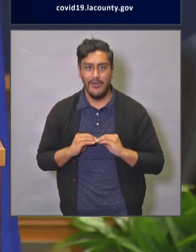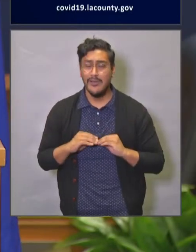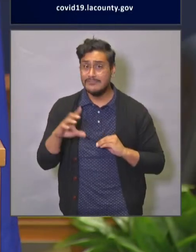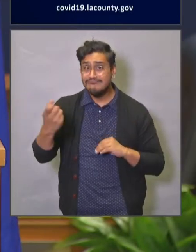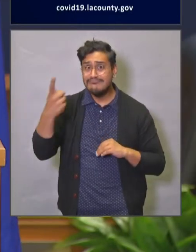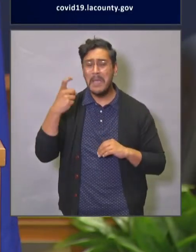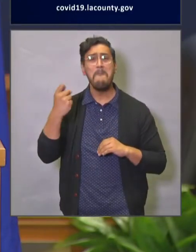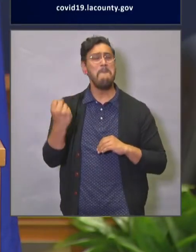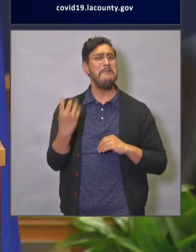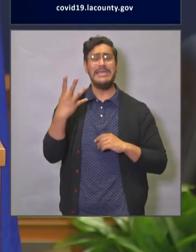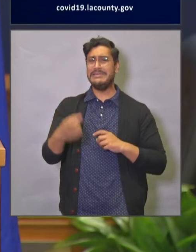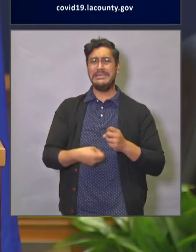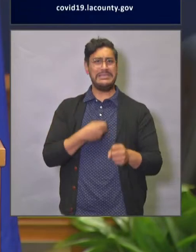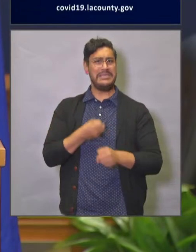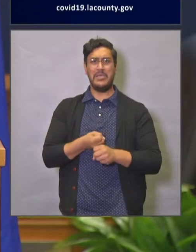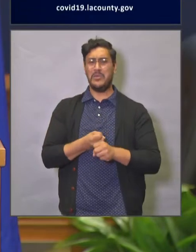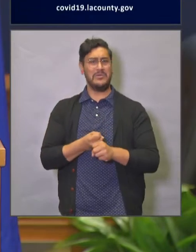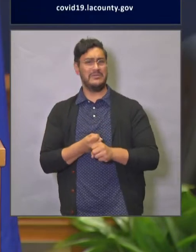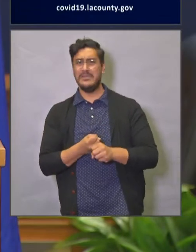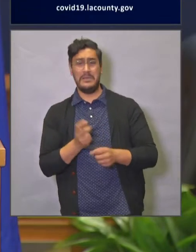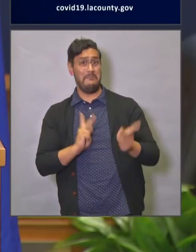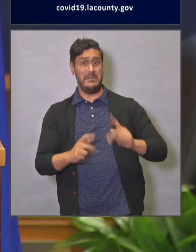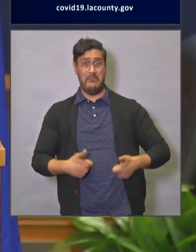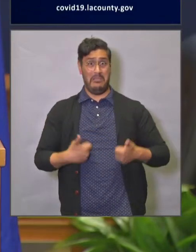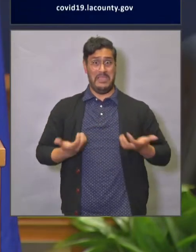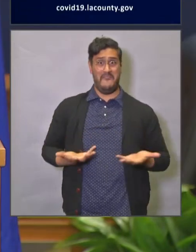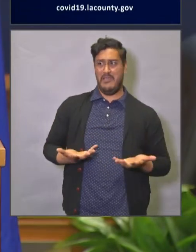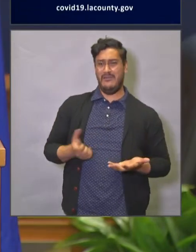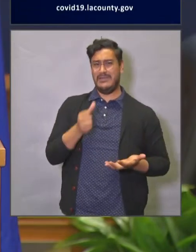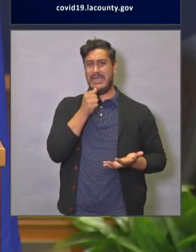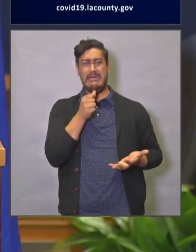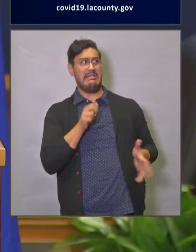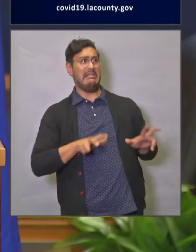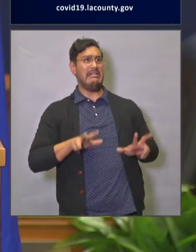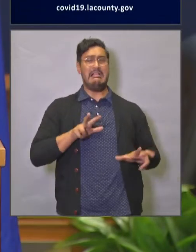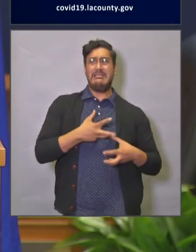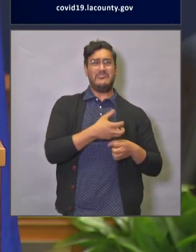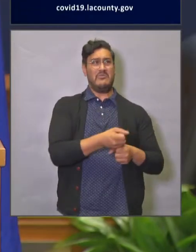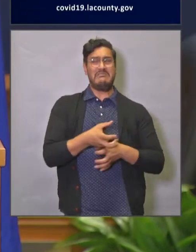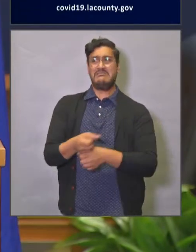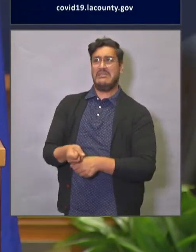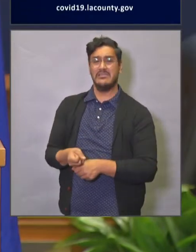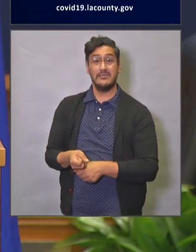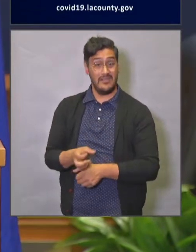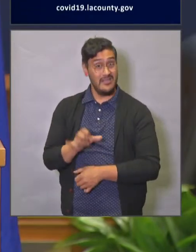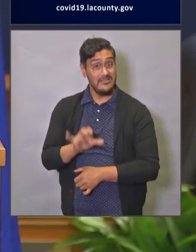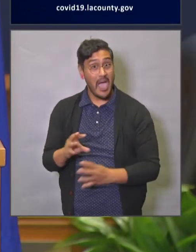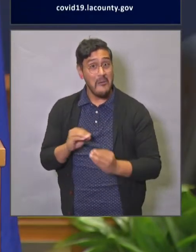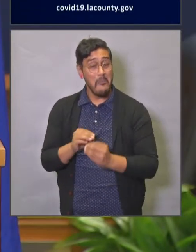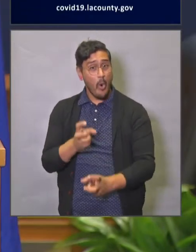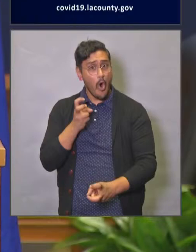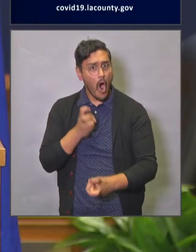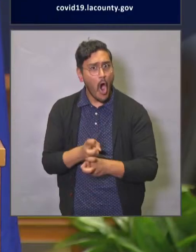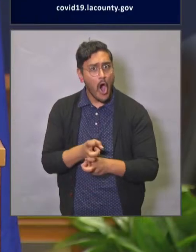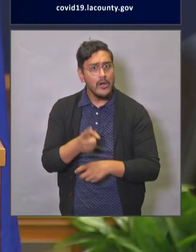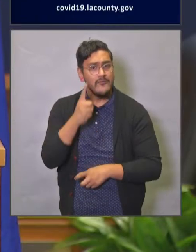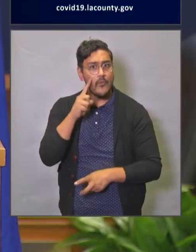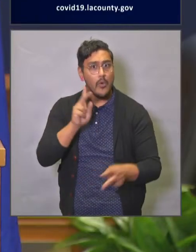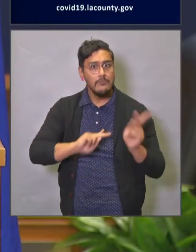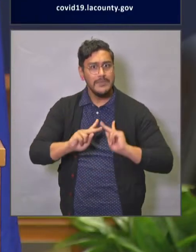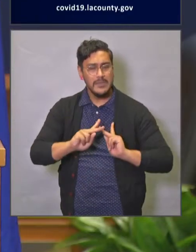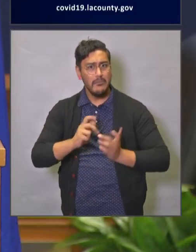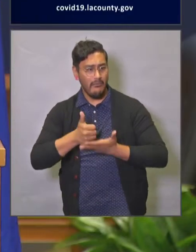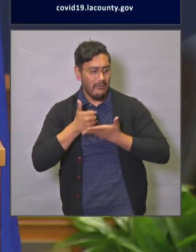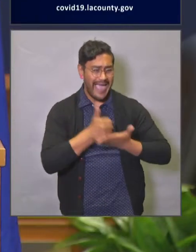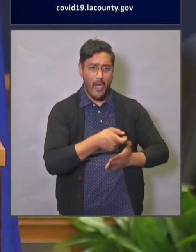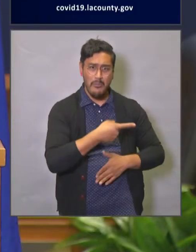el miedo que tienen residentes de perder su empleo ha hecho más difícil ayudar a ciertas comunidades afectadas por la